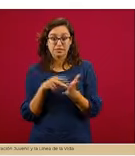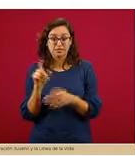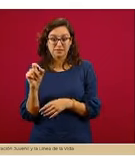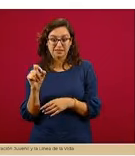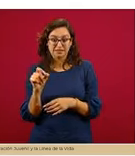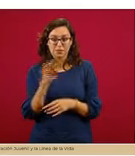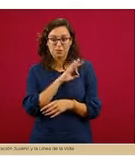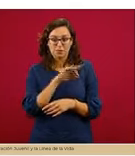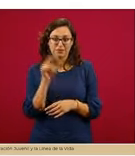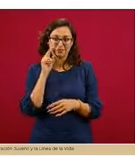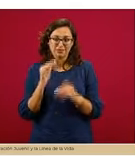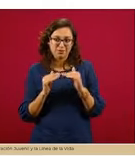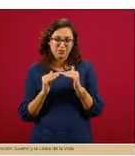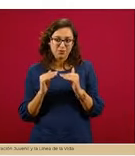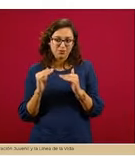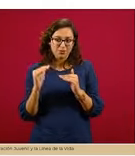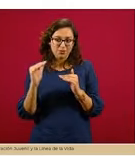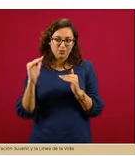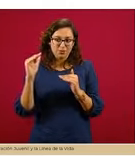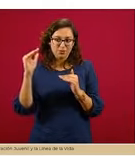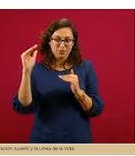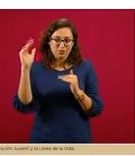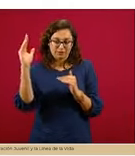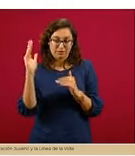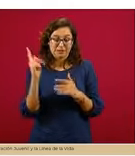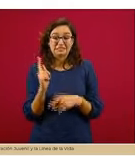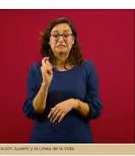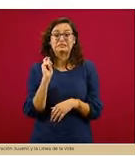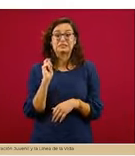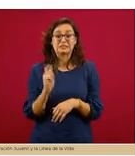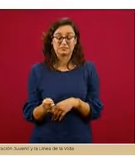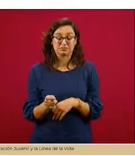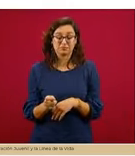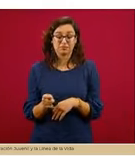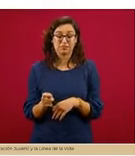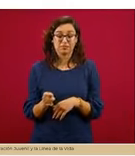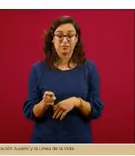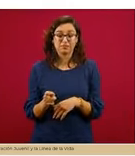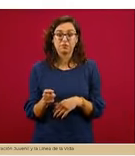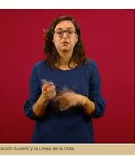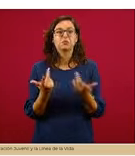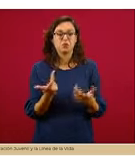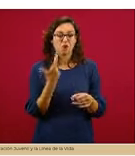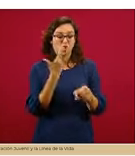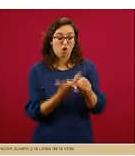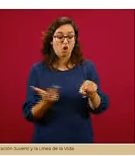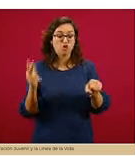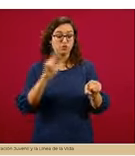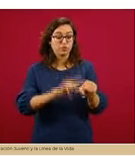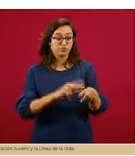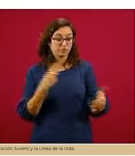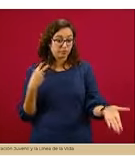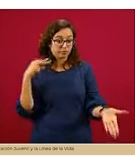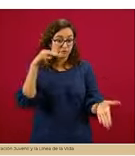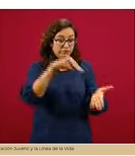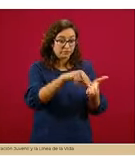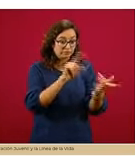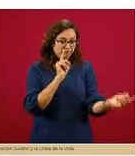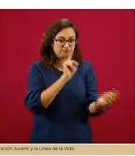ido creciendo la demanda de atención. Es decir, la demanda física o de contacto 1 a 1 se ha